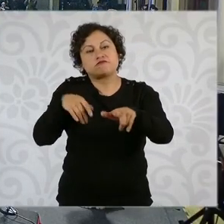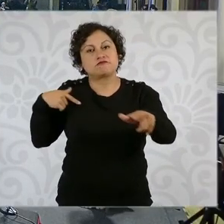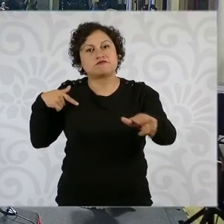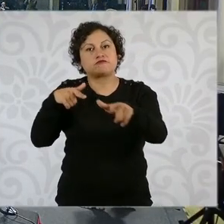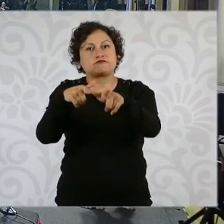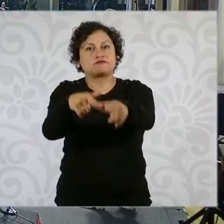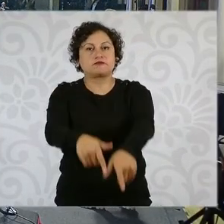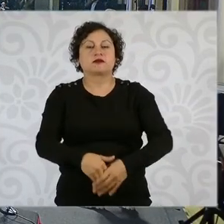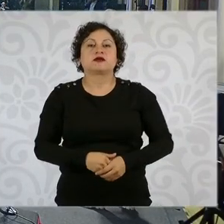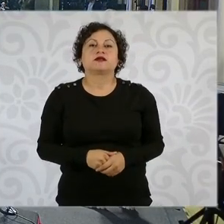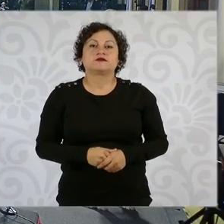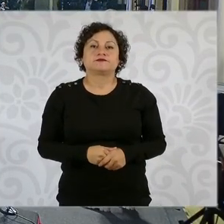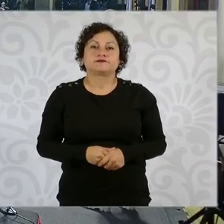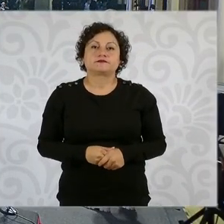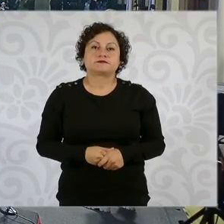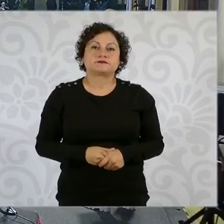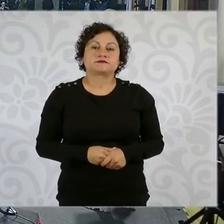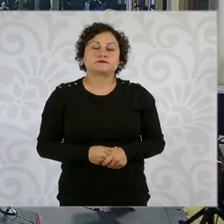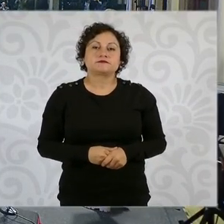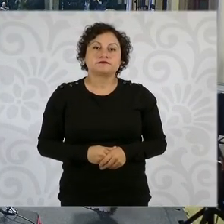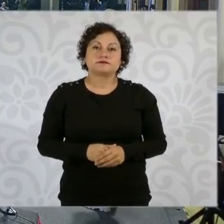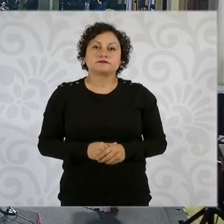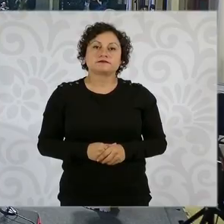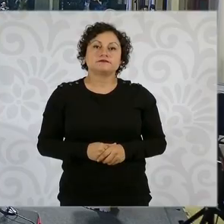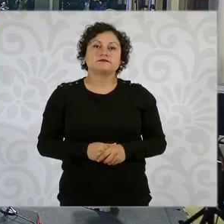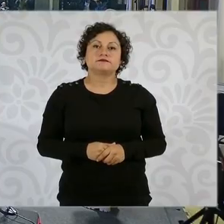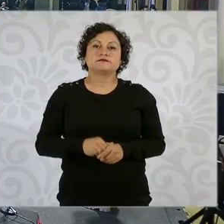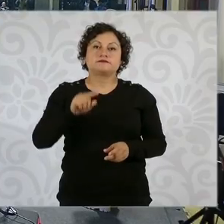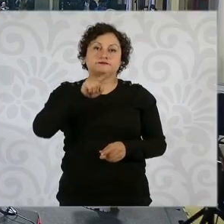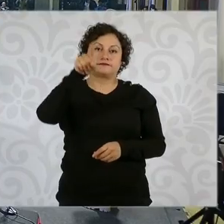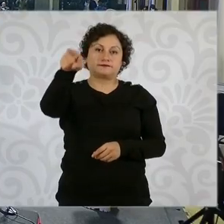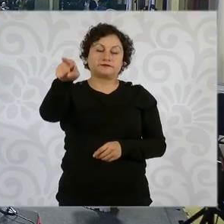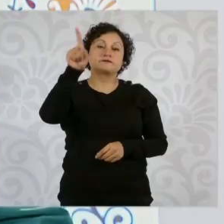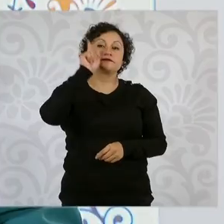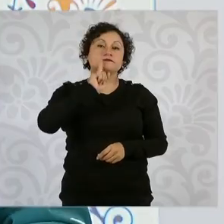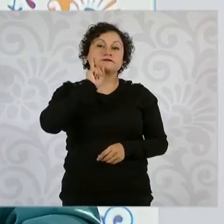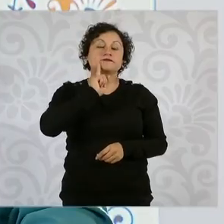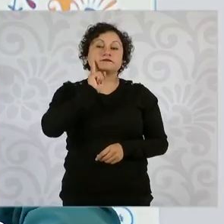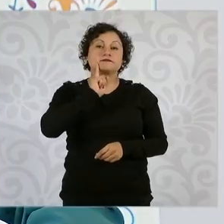A ver, vamos de este lado, ¿verdad? A ver, allá atrás, la compañera de